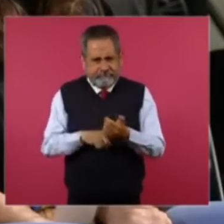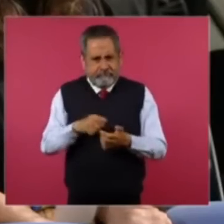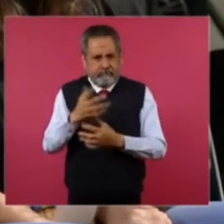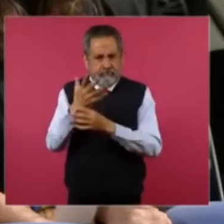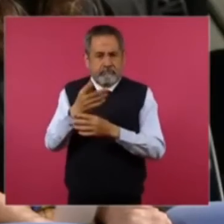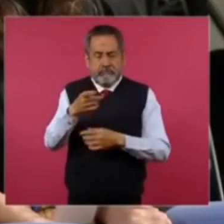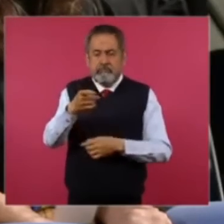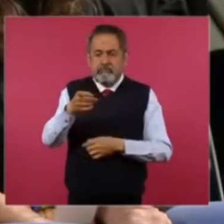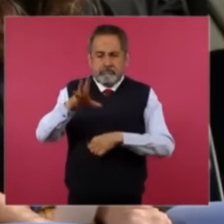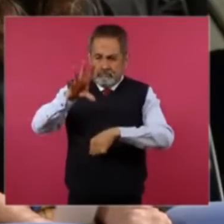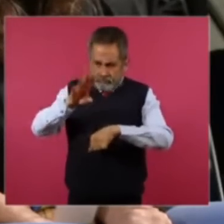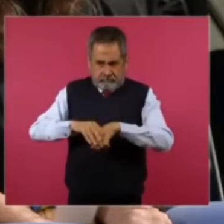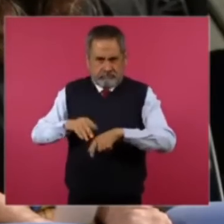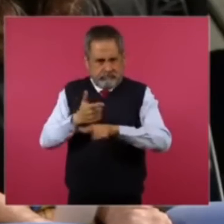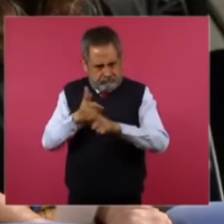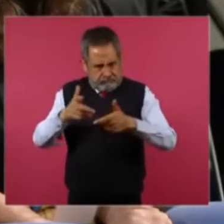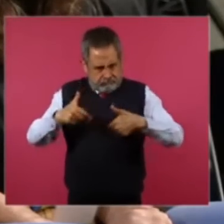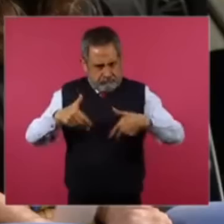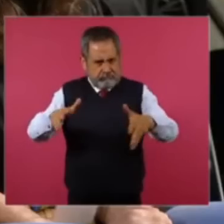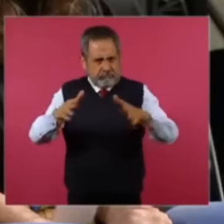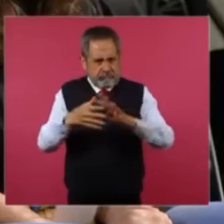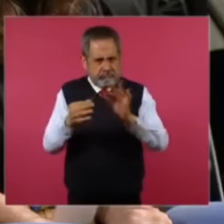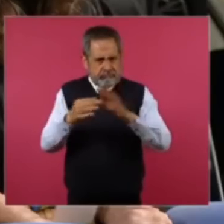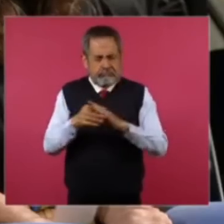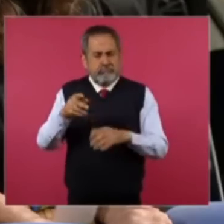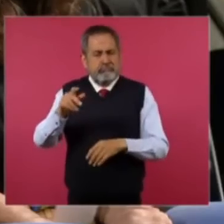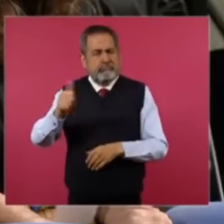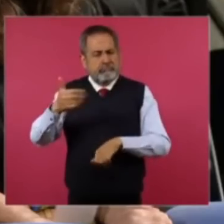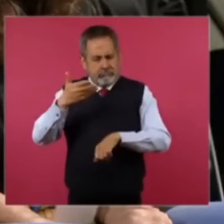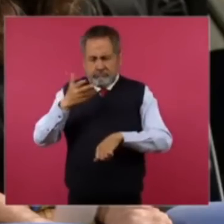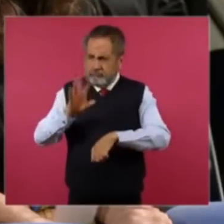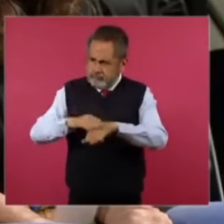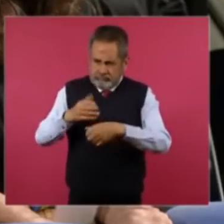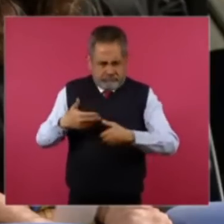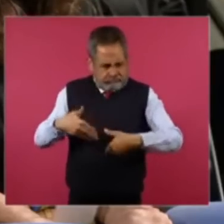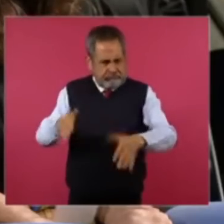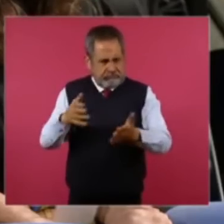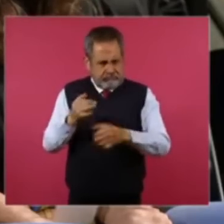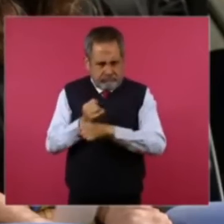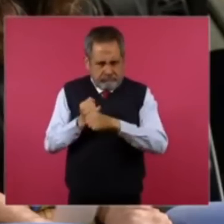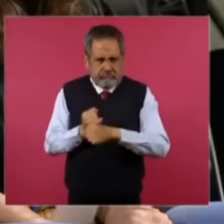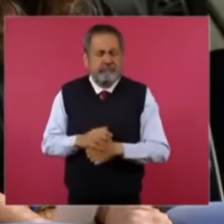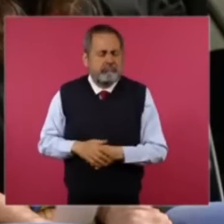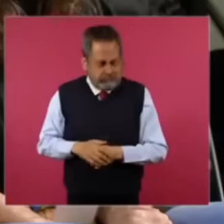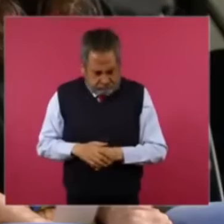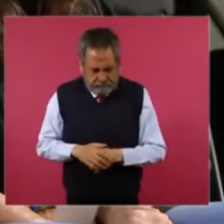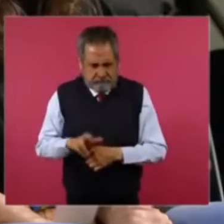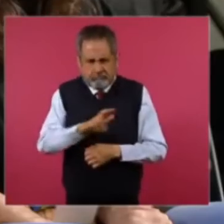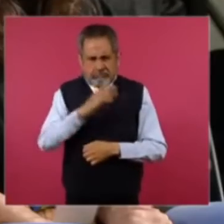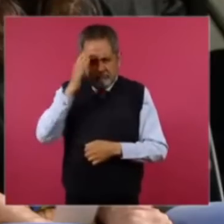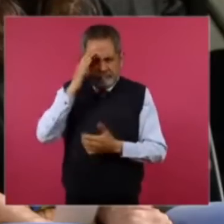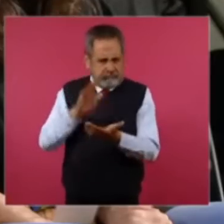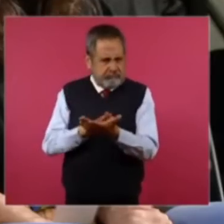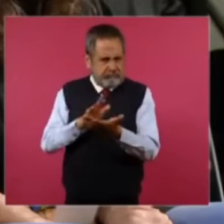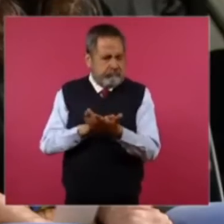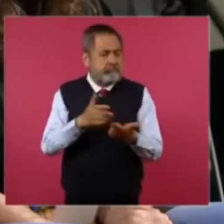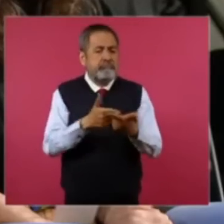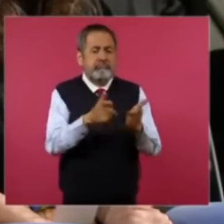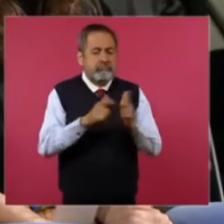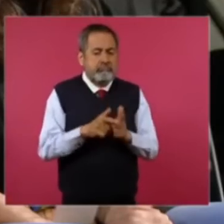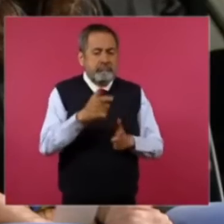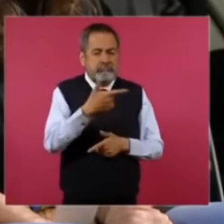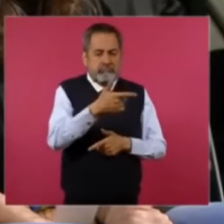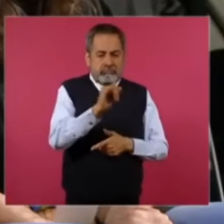han convertido en defensores de los delincuentes. Y yo siempre he dicho, y muchos hemos dicho,